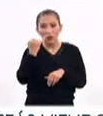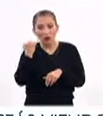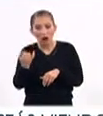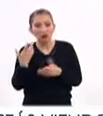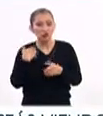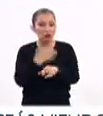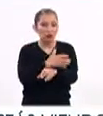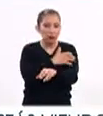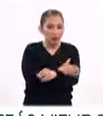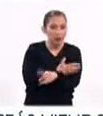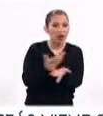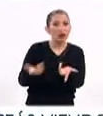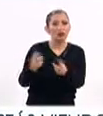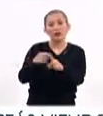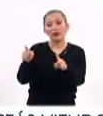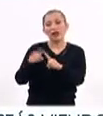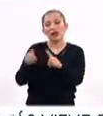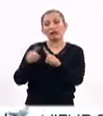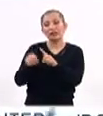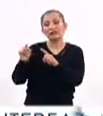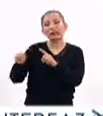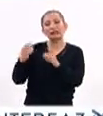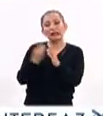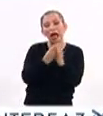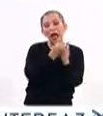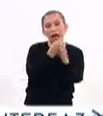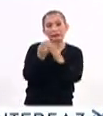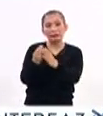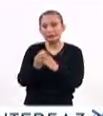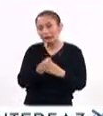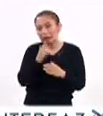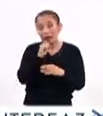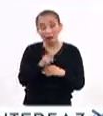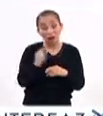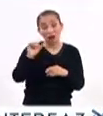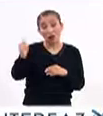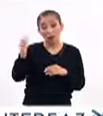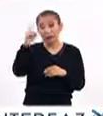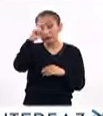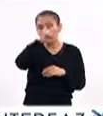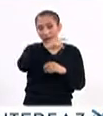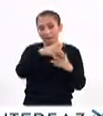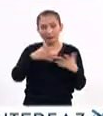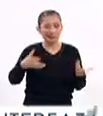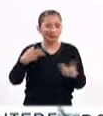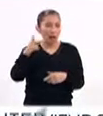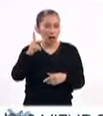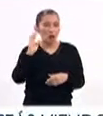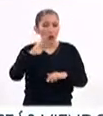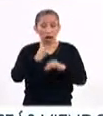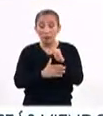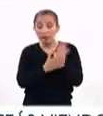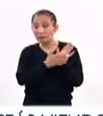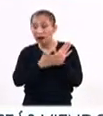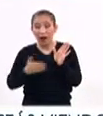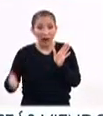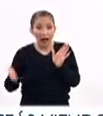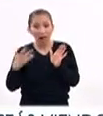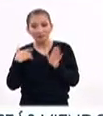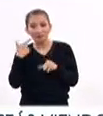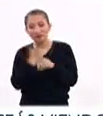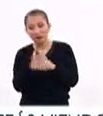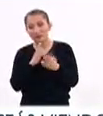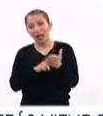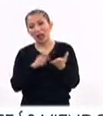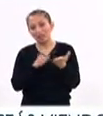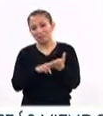los compañeros, los diferentes tipos de clases que llevábamos, también ese fue otro reto grande. Pero cuando se acabó todo, me di cuenta